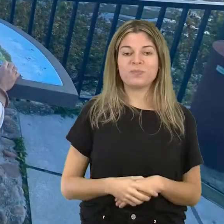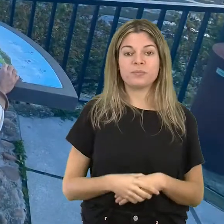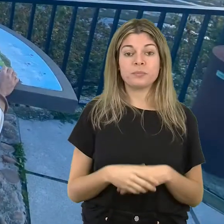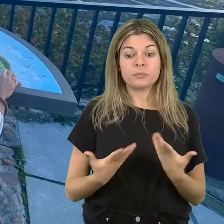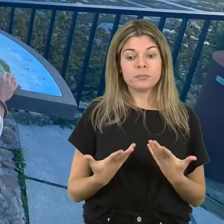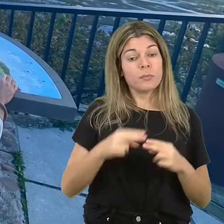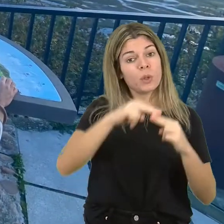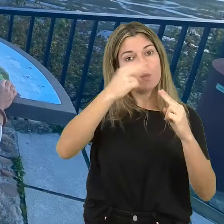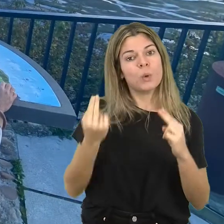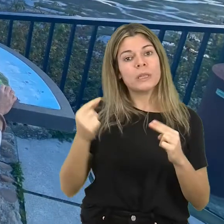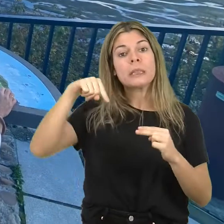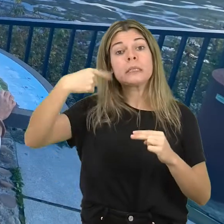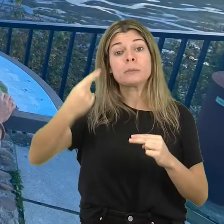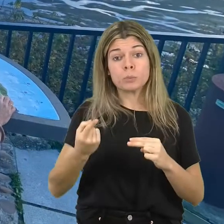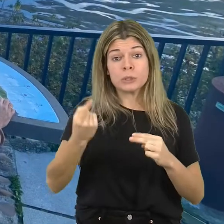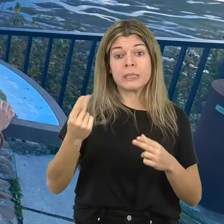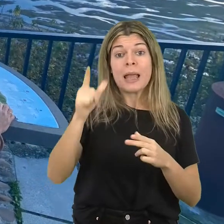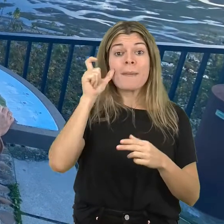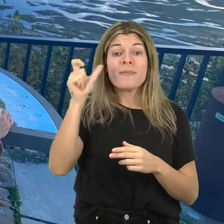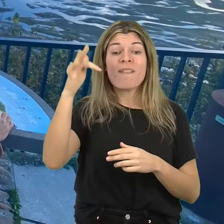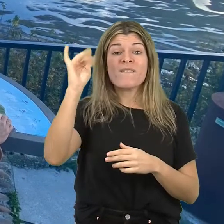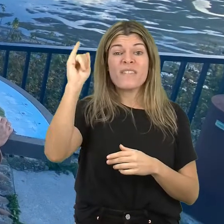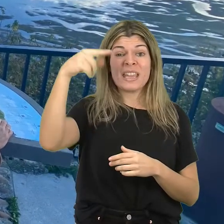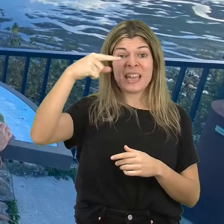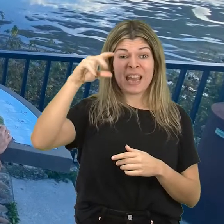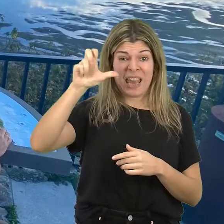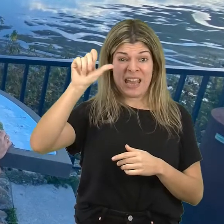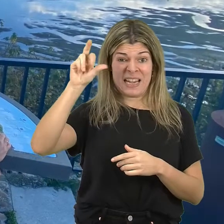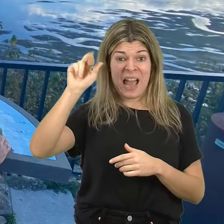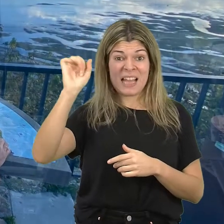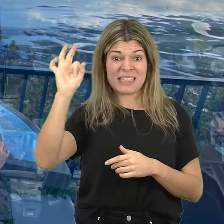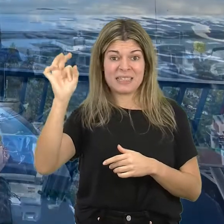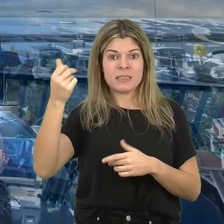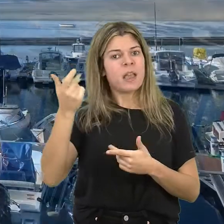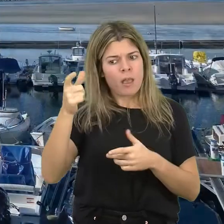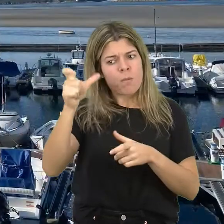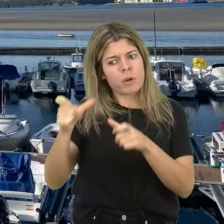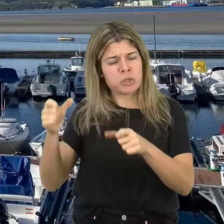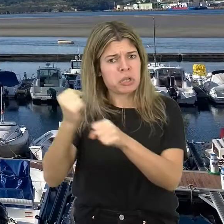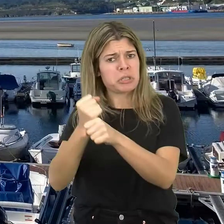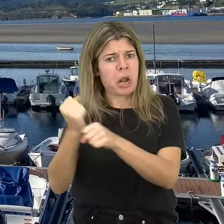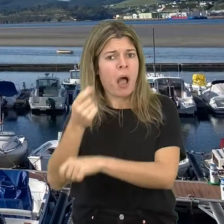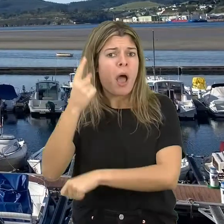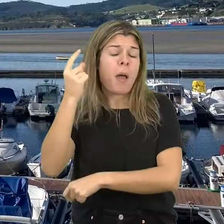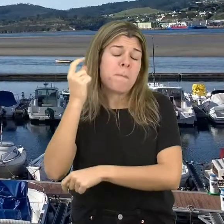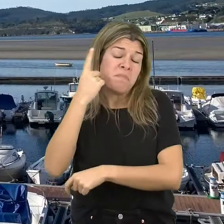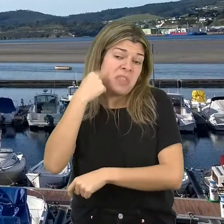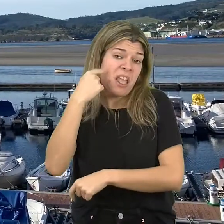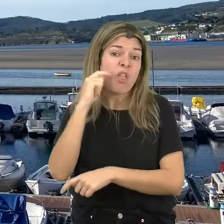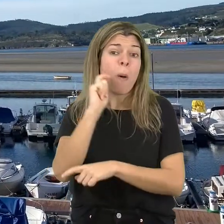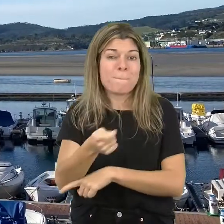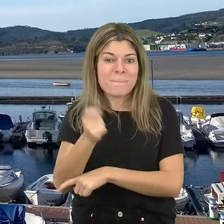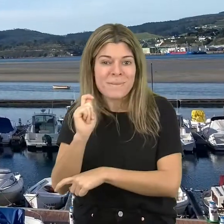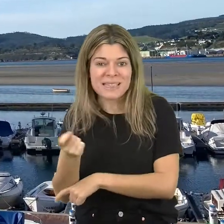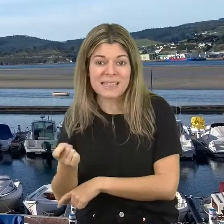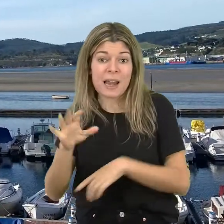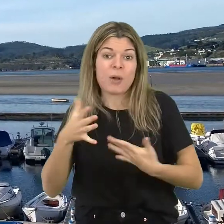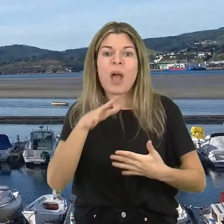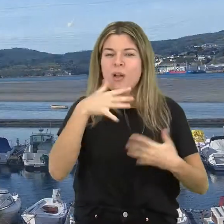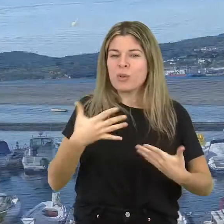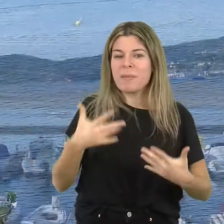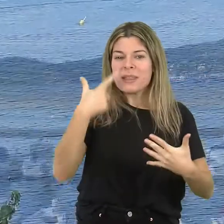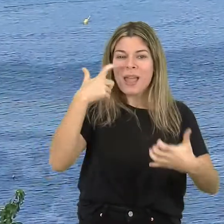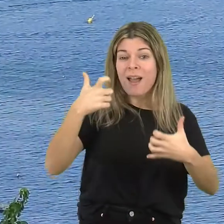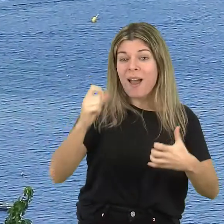Pasado el puente se ubica la villa de Figueras, una población con amplia tradición pesquera y conservera, aunque actualmente su industria más destacada